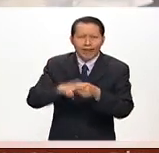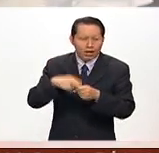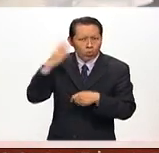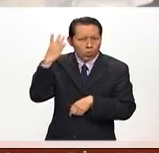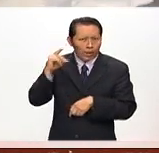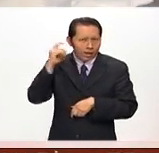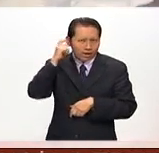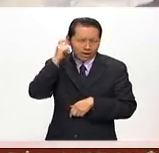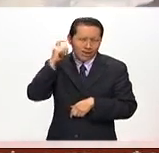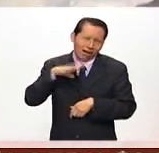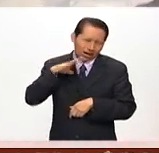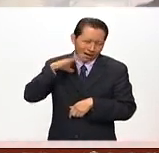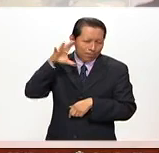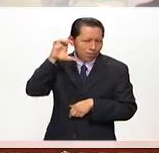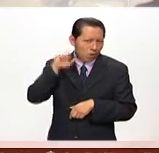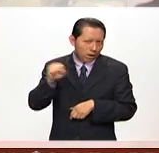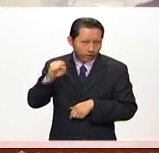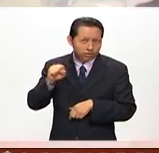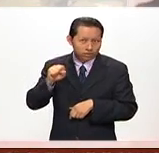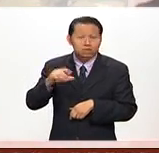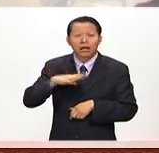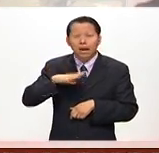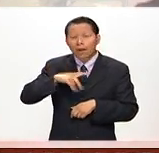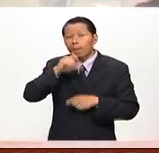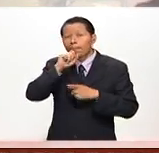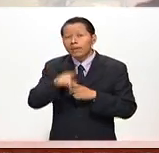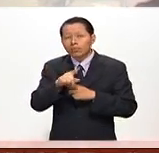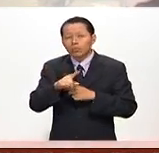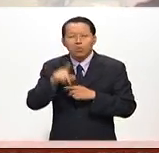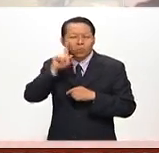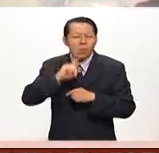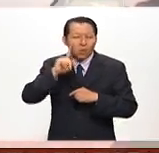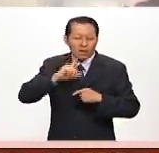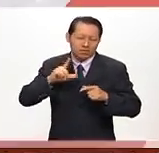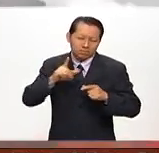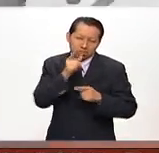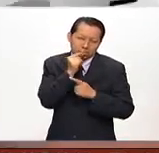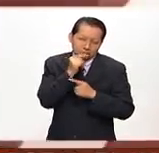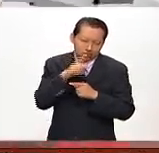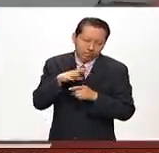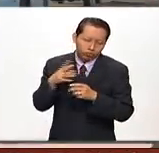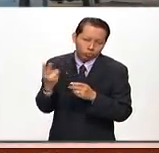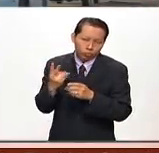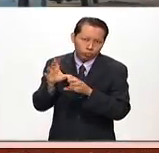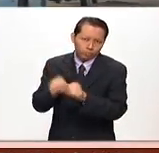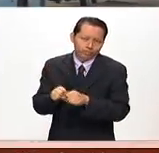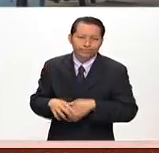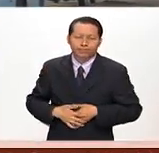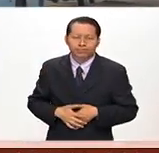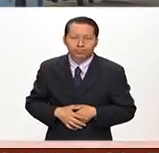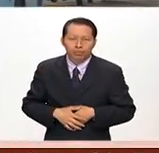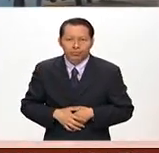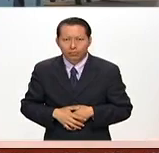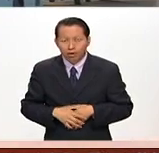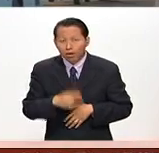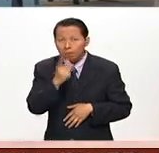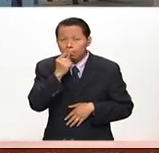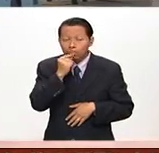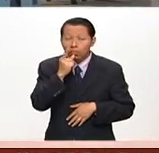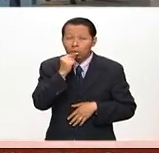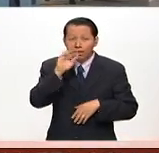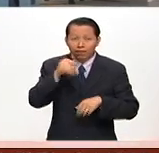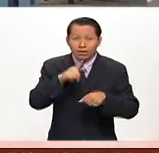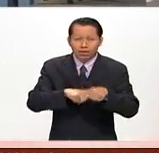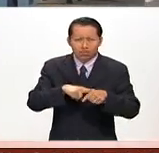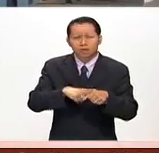junto a su pareja sentimental, la agente de la Gendarmería, Abril Acosta Fuentes. Elementos de la Policía Federal